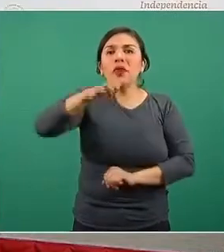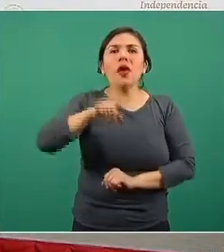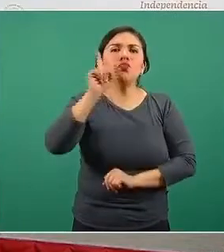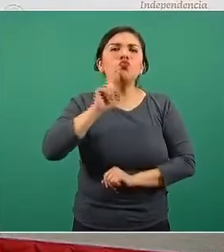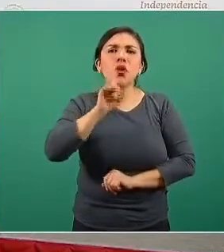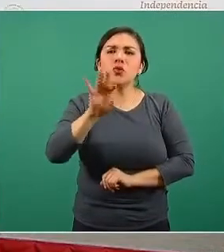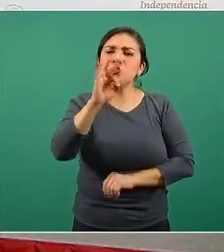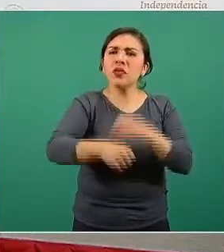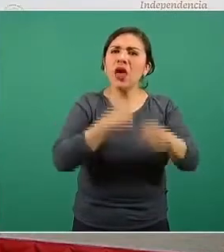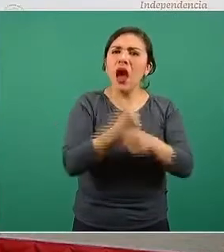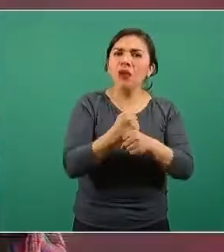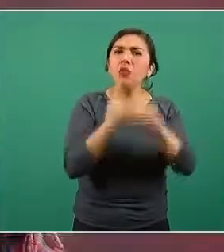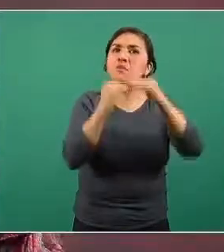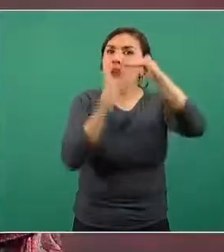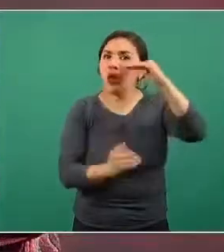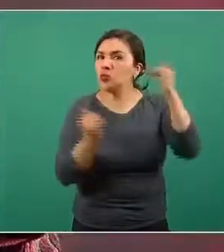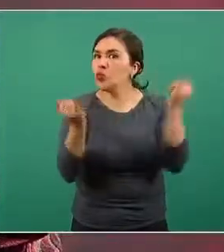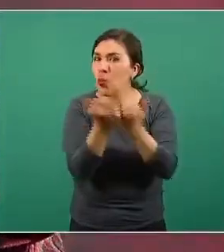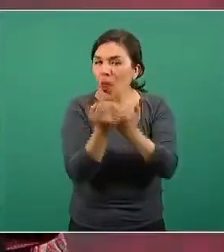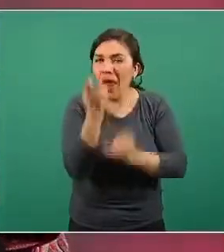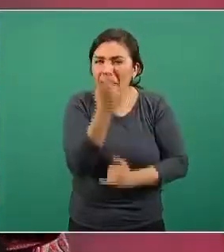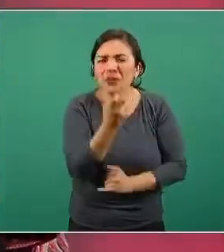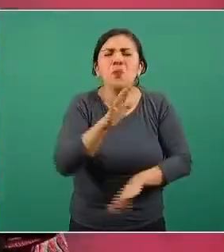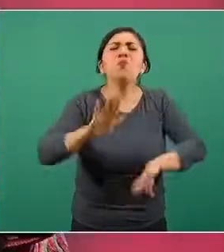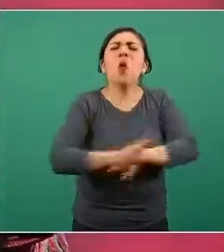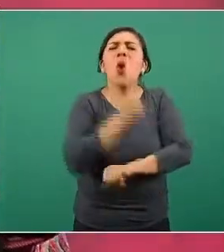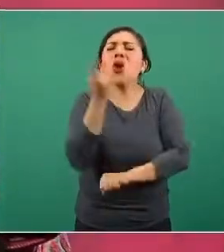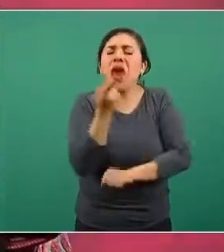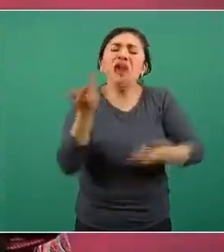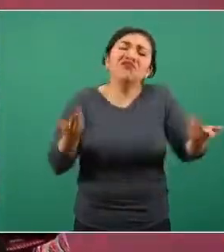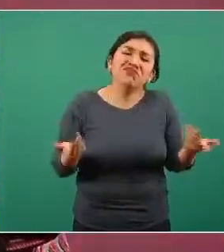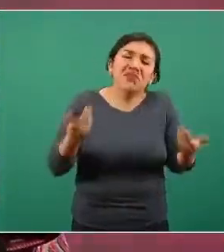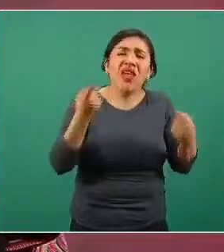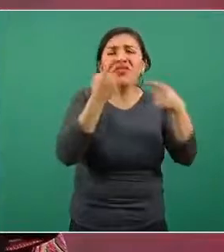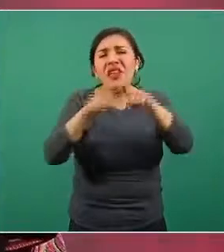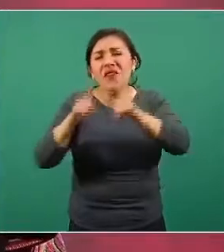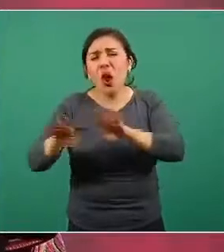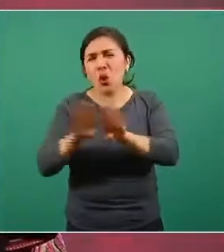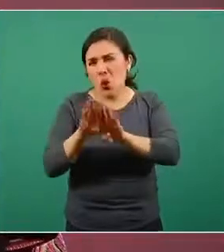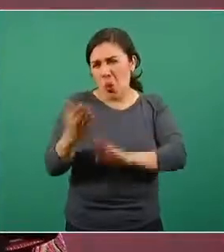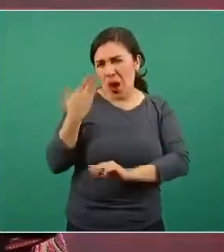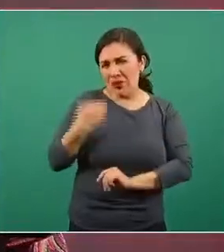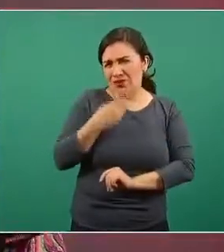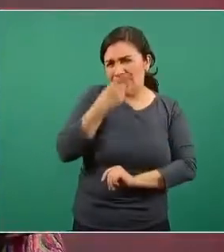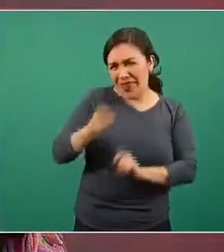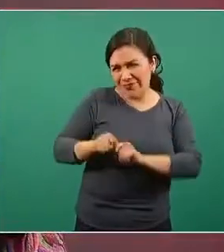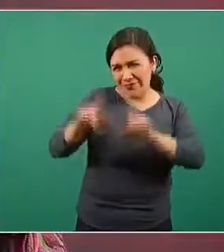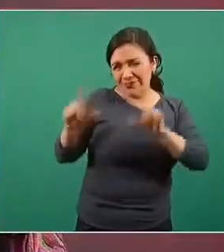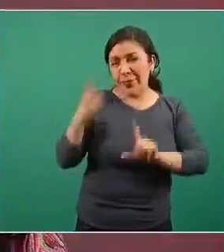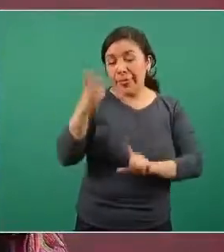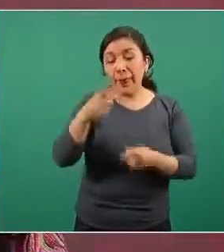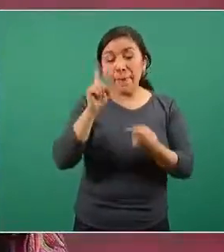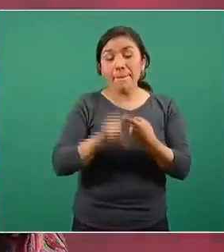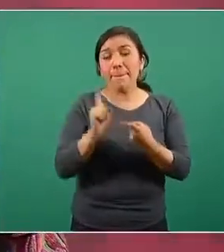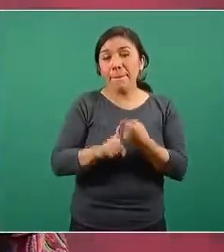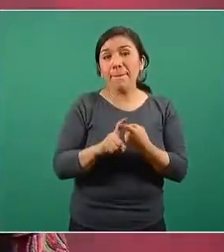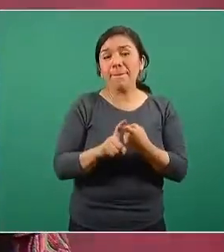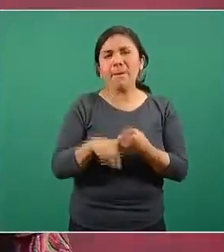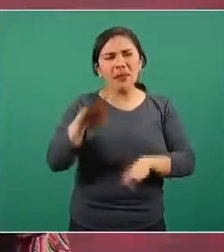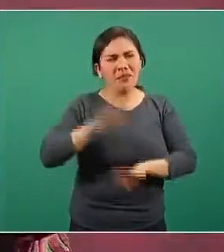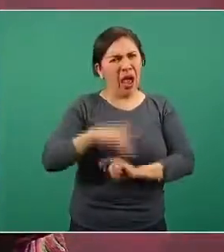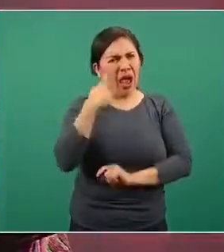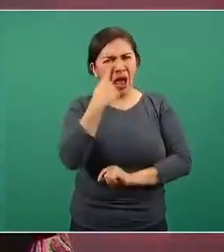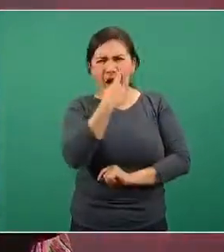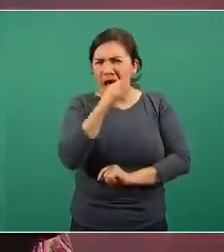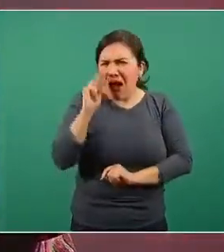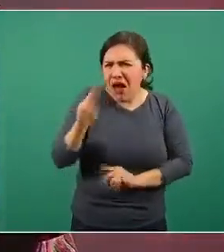40 años, entre otros. Y puede ser por varias cosas, como les presentamos, lo primero es, llama la atención